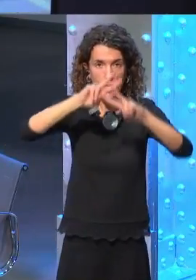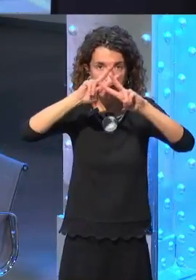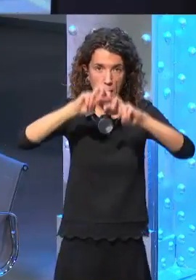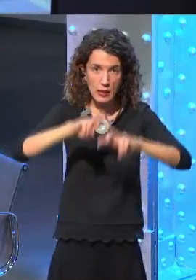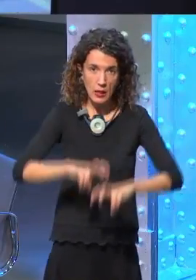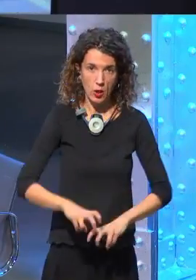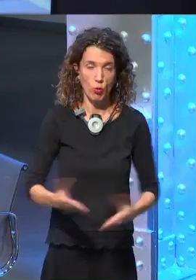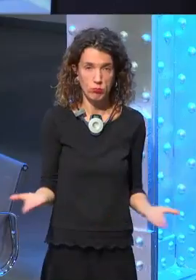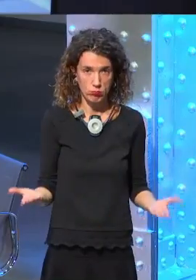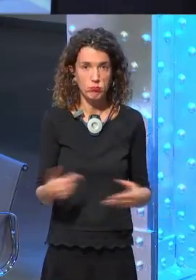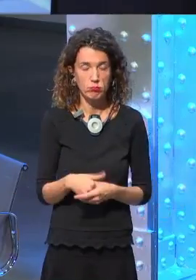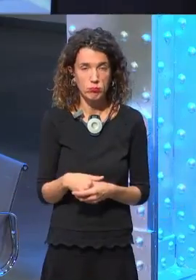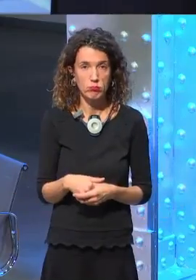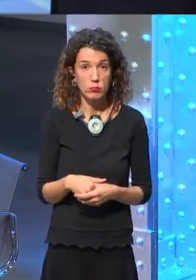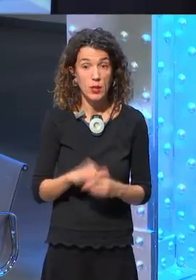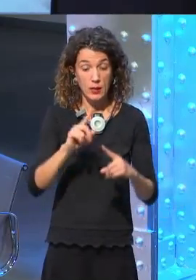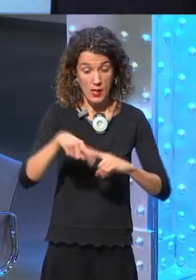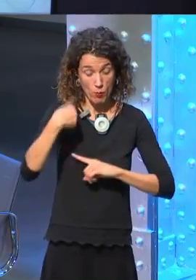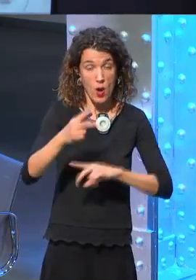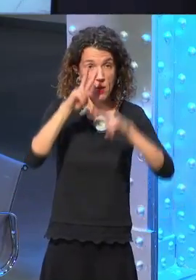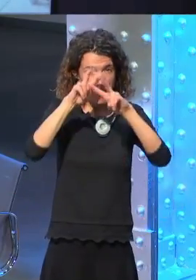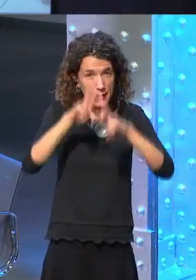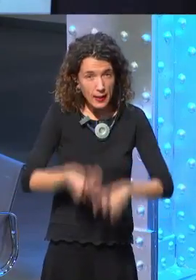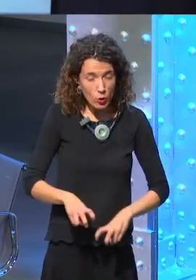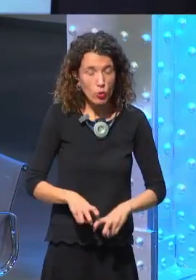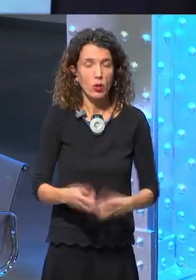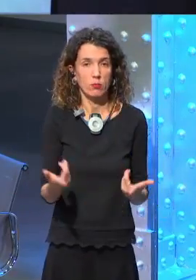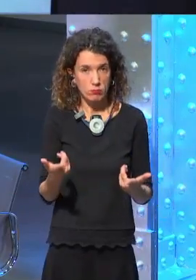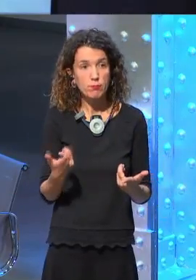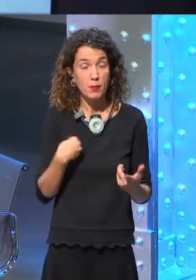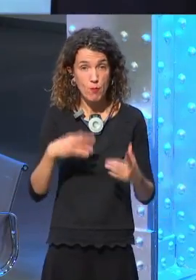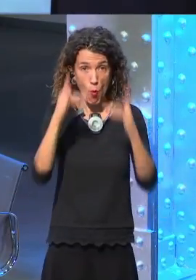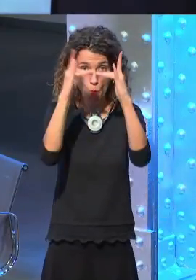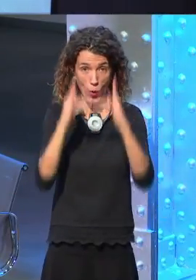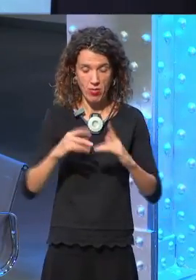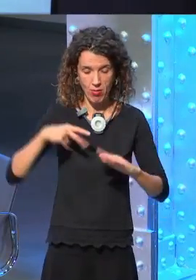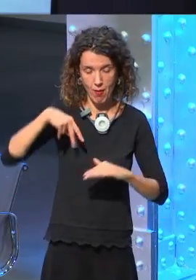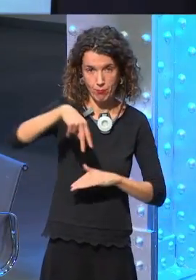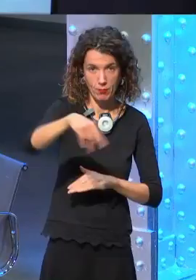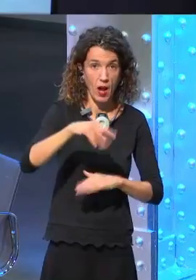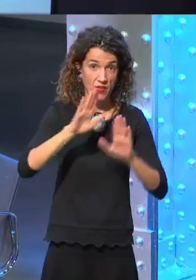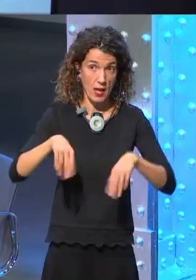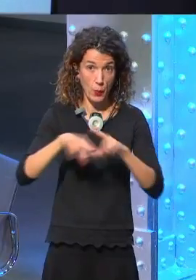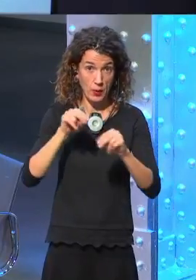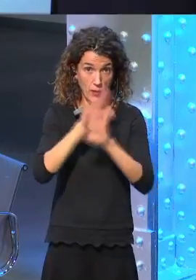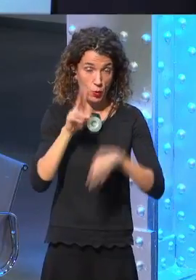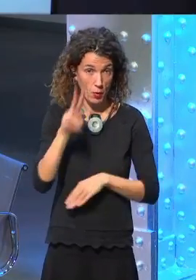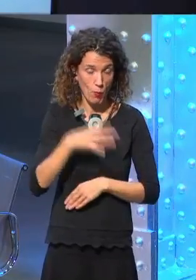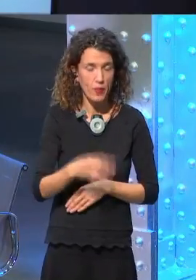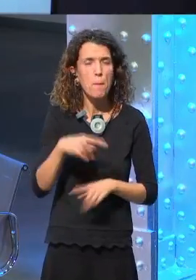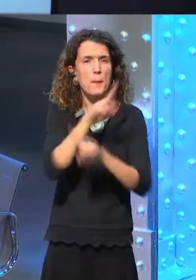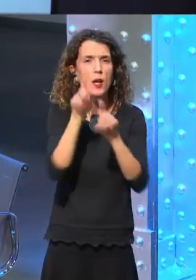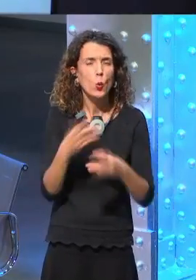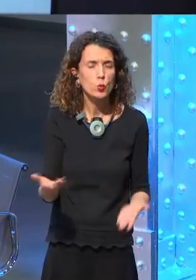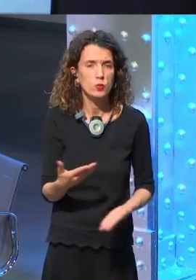investigación, y después los investigadores van a andar sobre ese puente, como verán al final del vídeo. Y la pregunta era